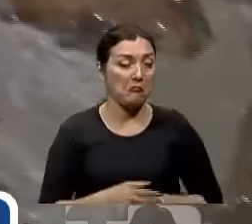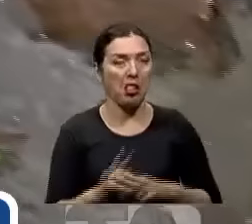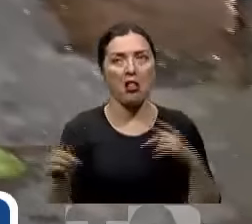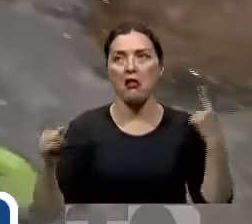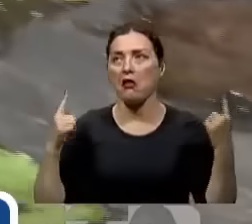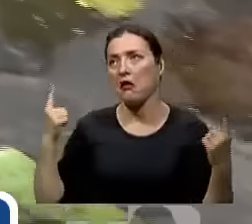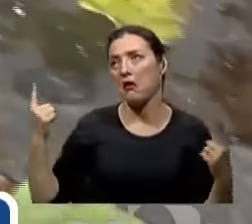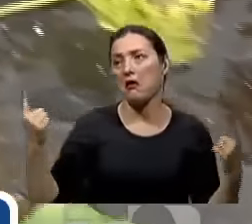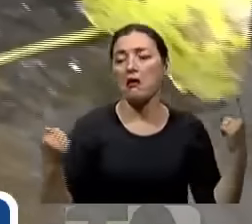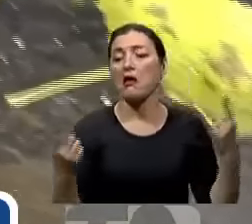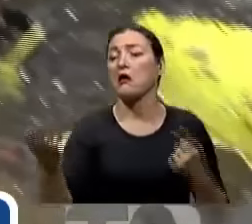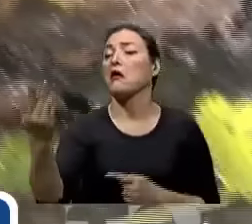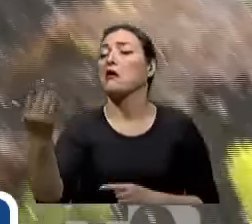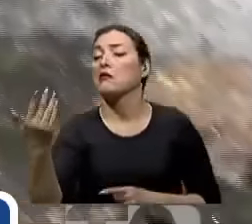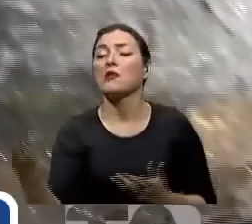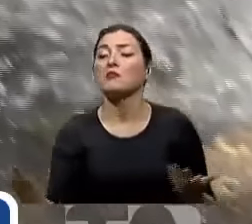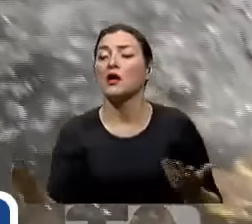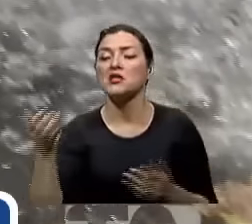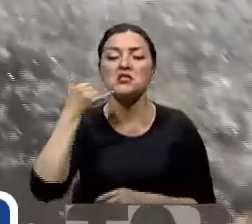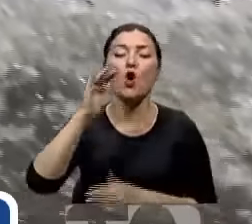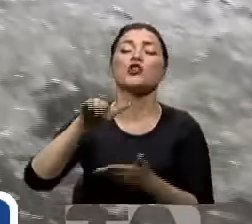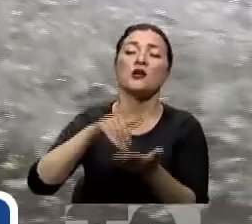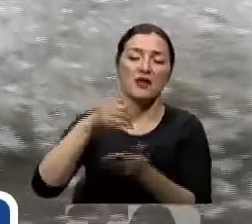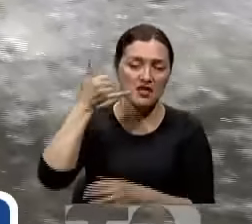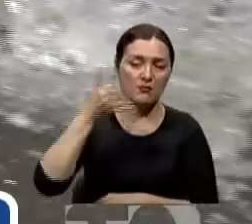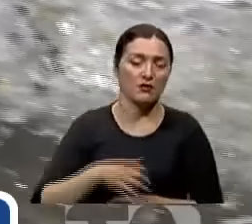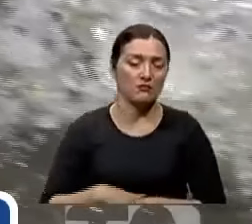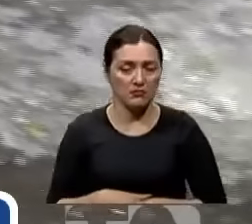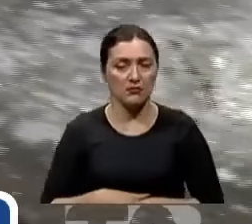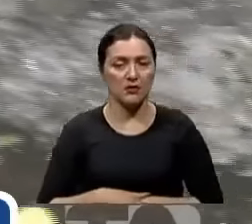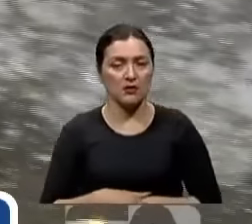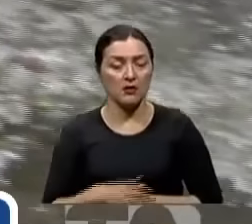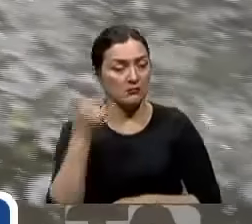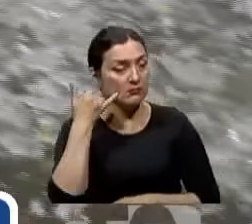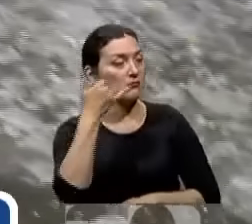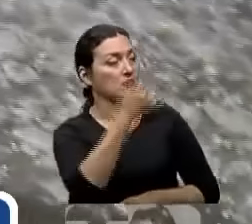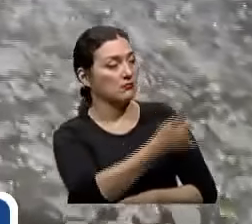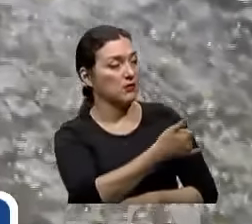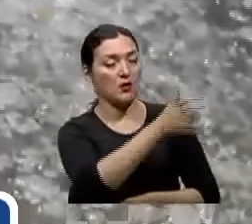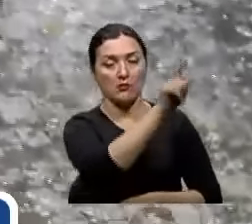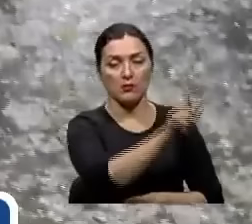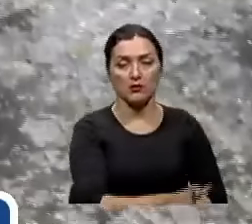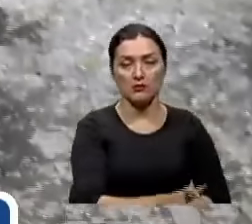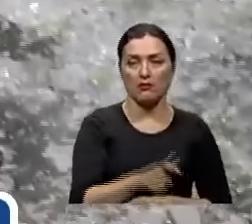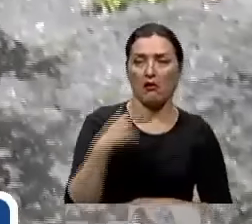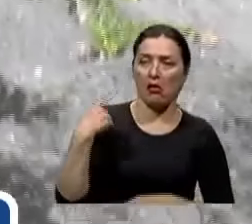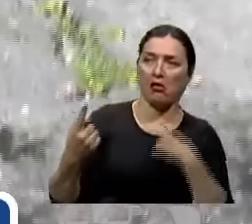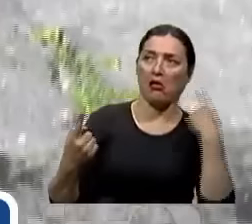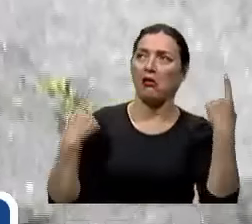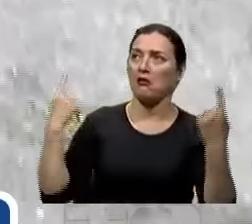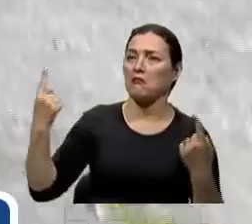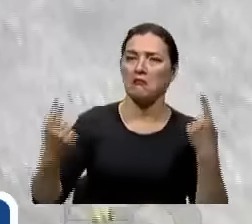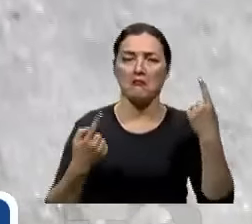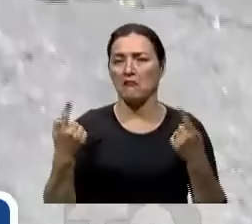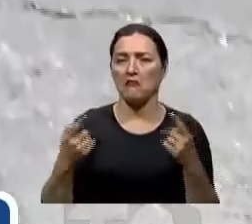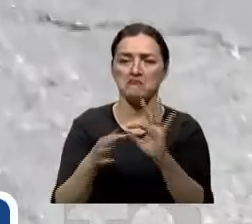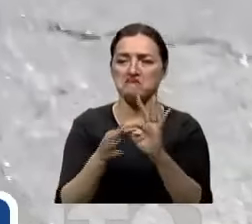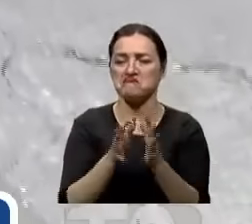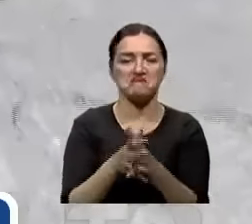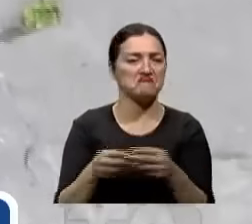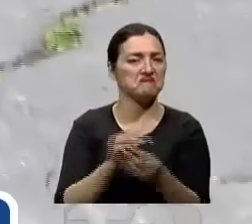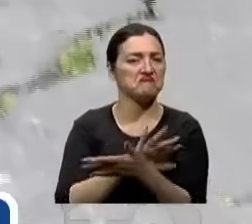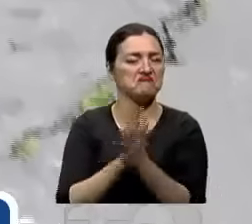que llámeme de nuevo y ya le contesta, ya le paso a tal persona y así se pasan dando las vueltas y no han venido